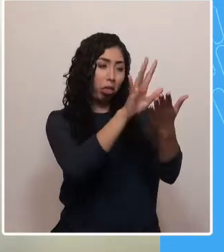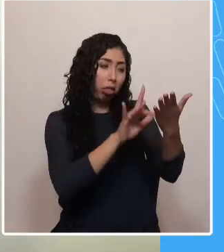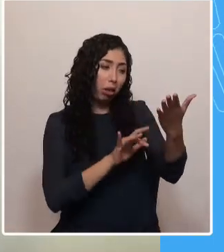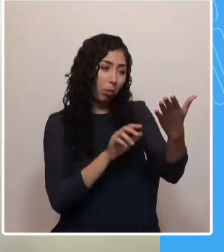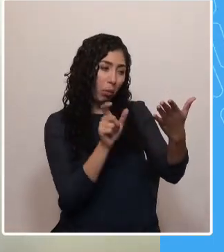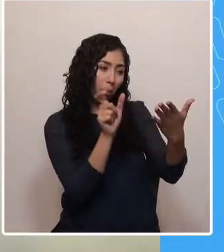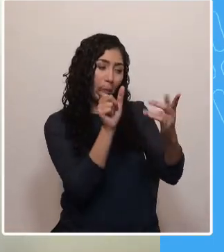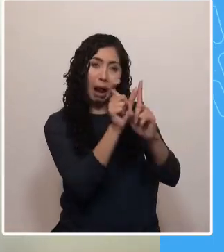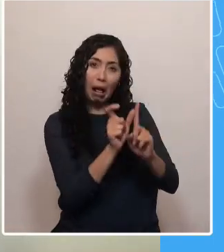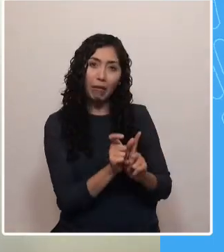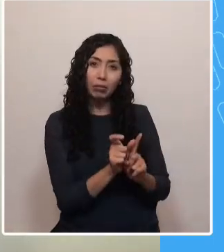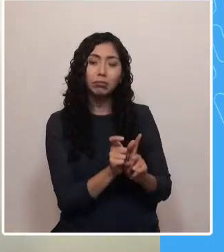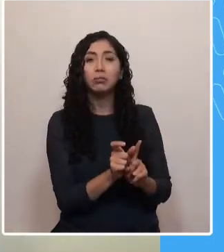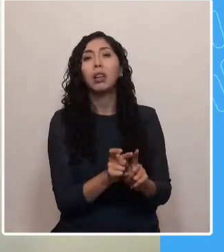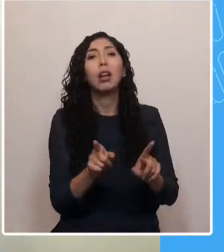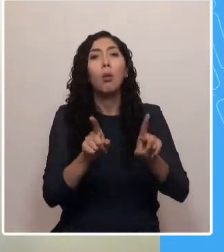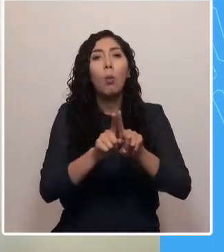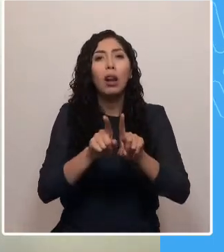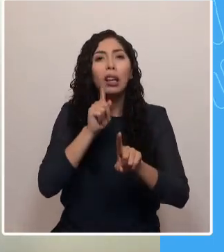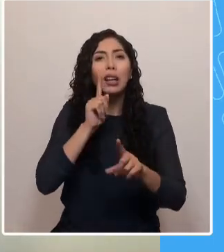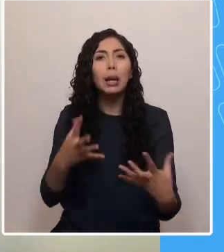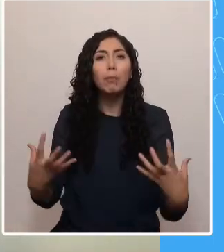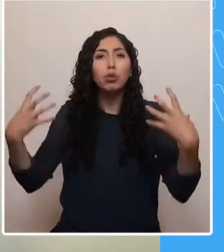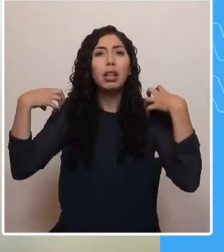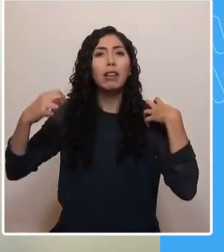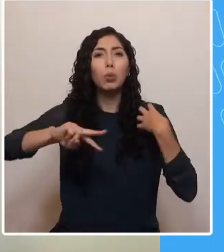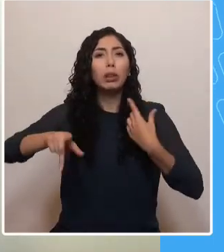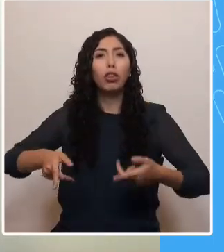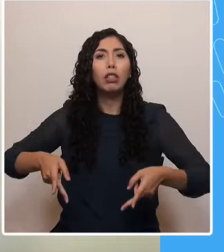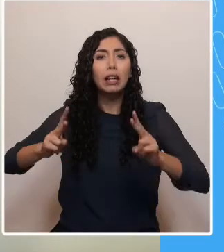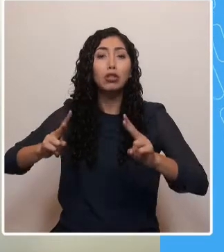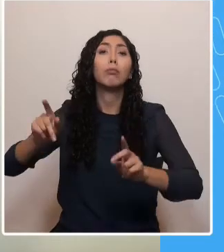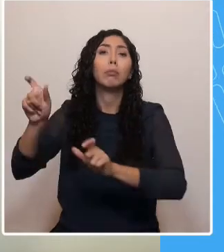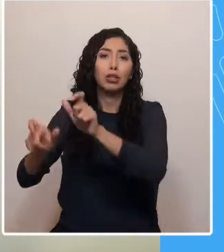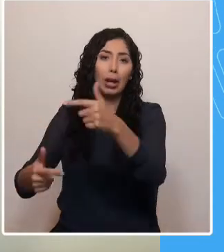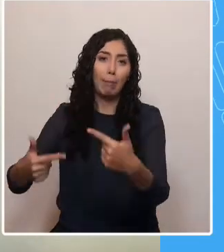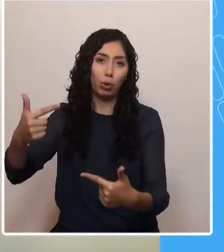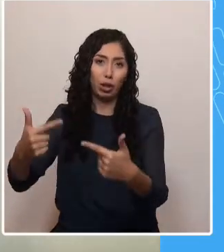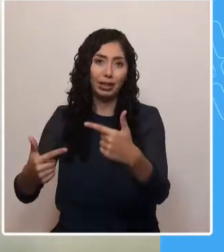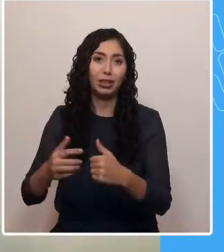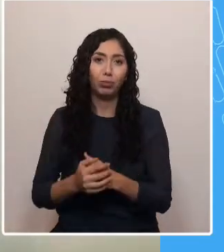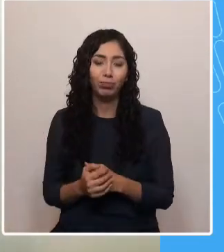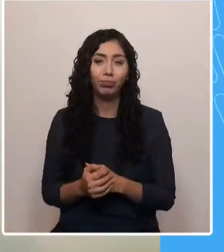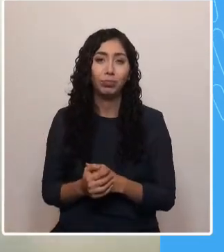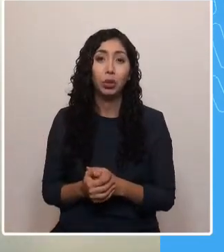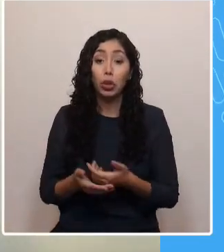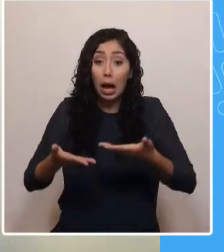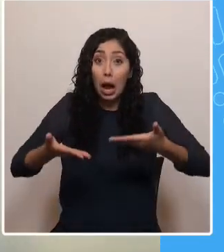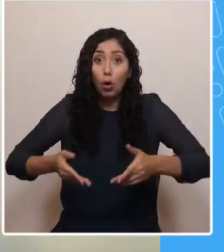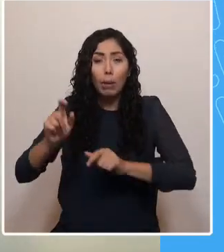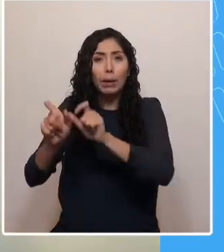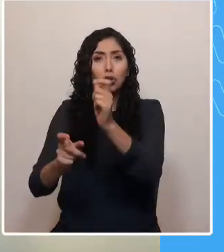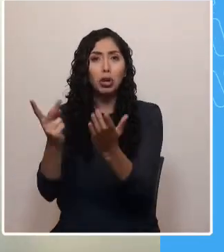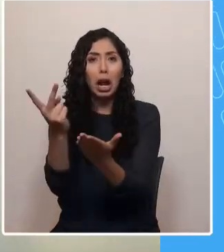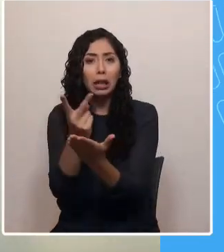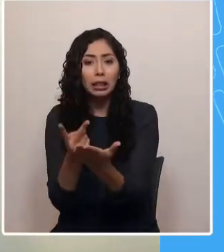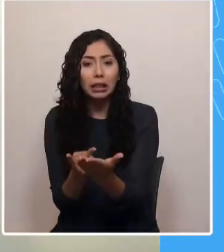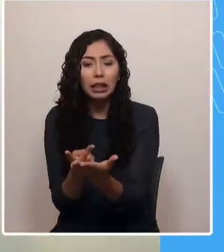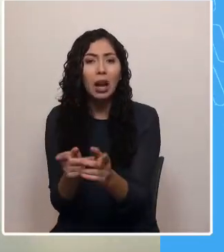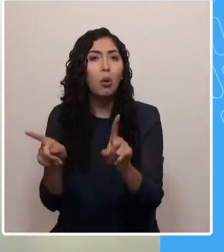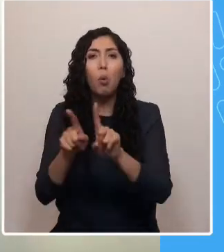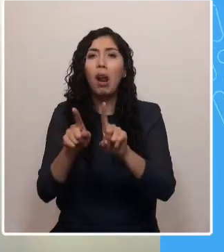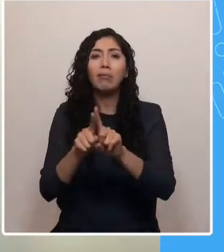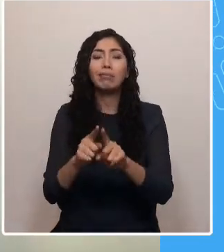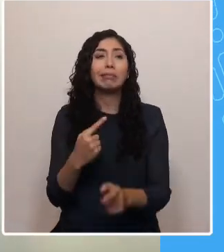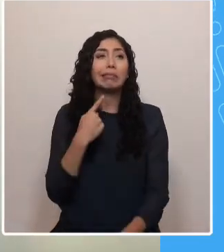a criterio de políticos la ejecución de nuestros derechos. Así las cosas, ahora ni los artistas se salvan del fenómeno de burocratización